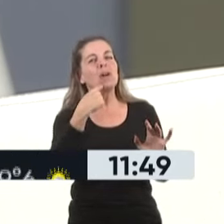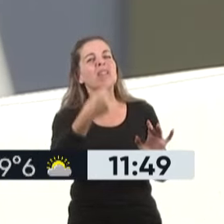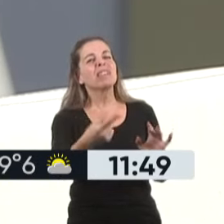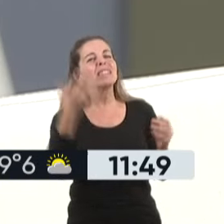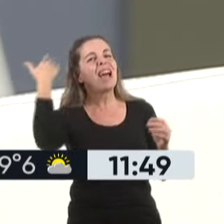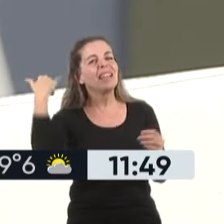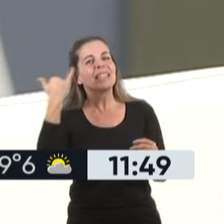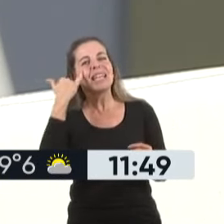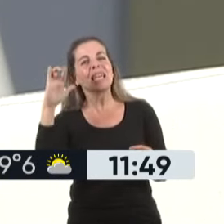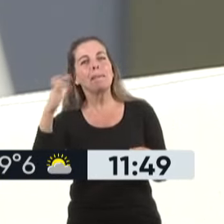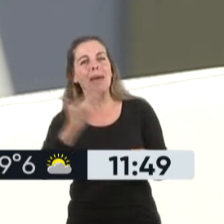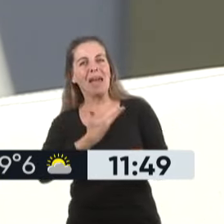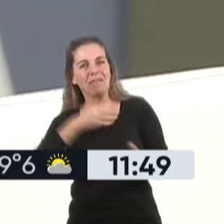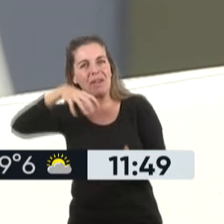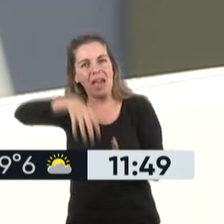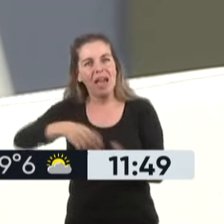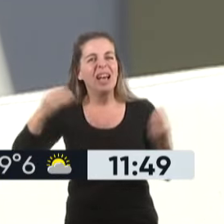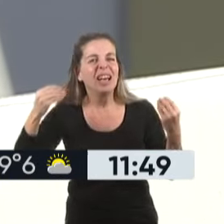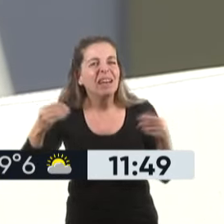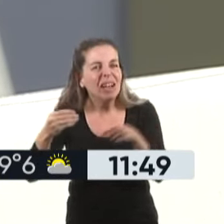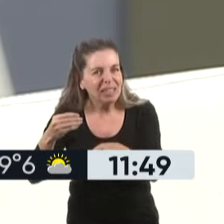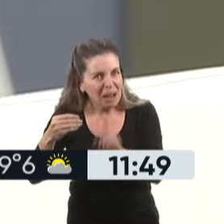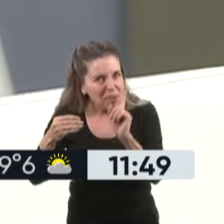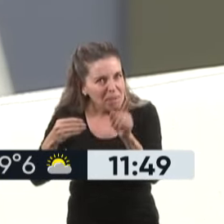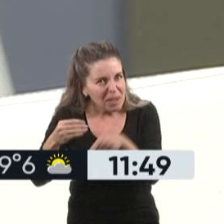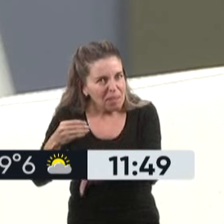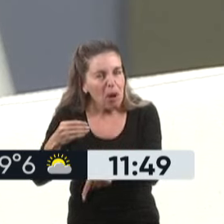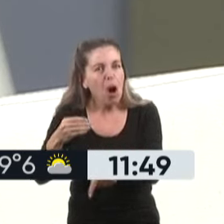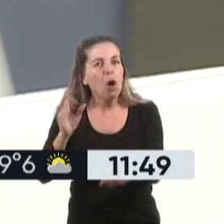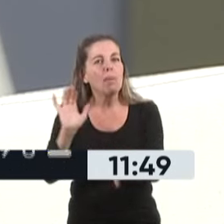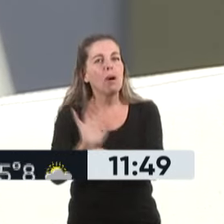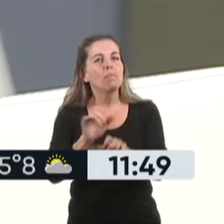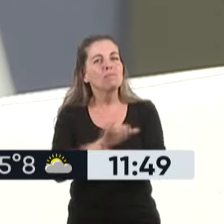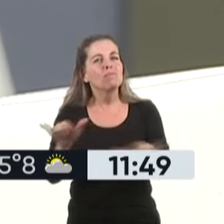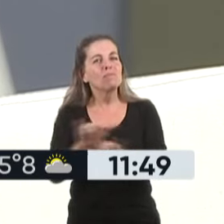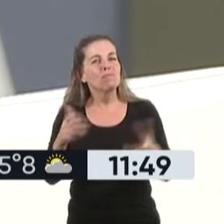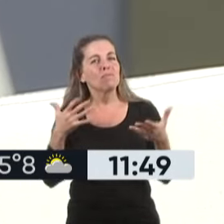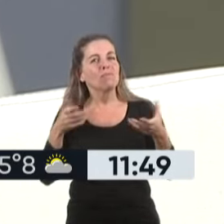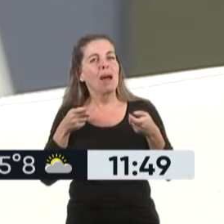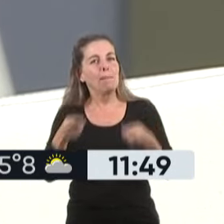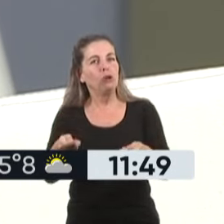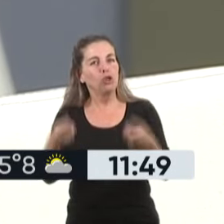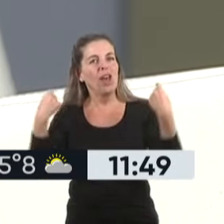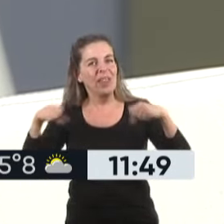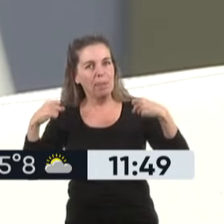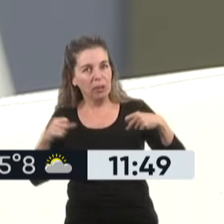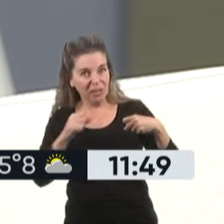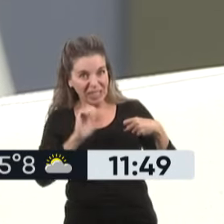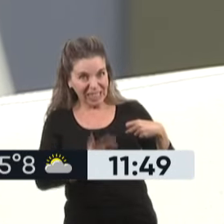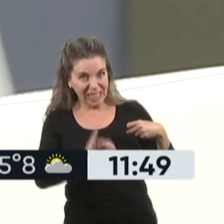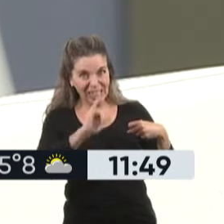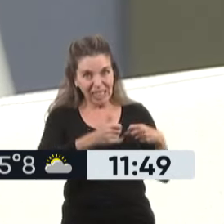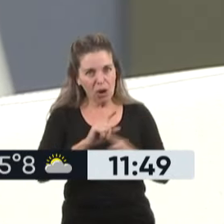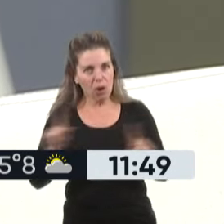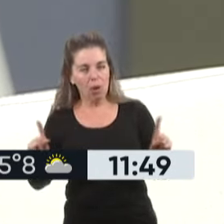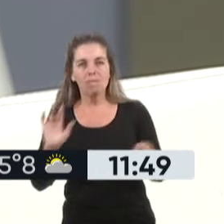va a ser uno de los próximos sponsores de los deportistas. Si esto no se contradice en